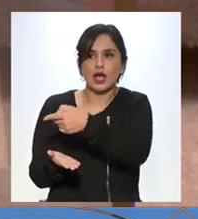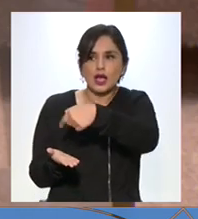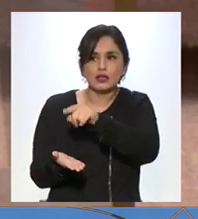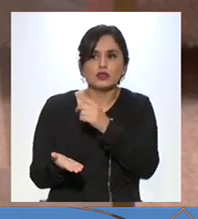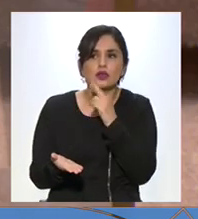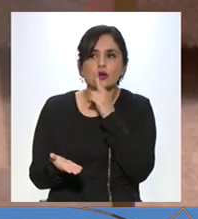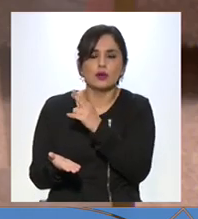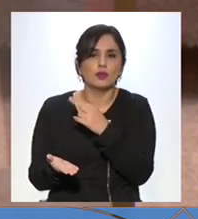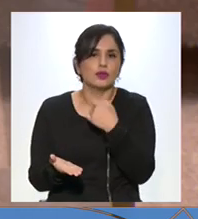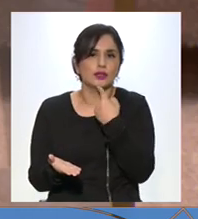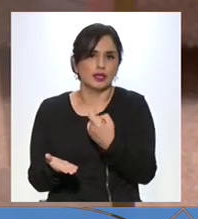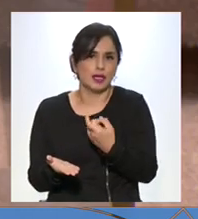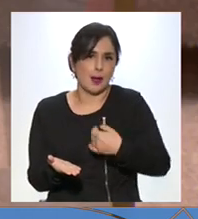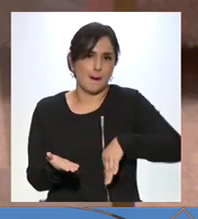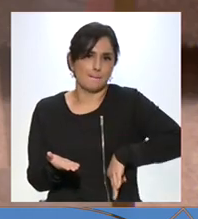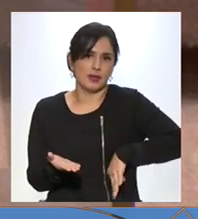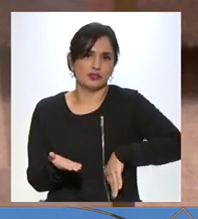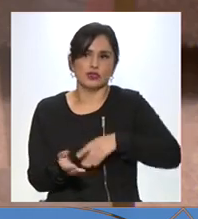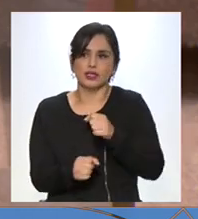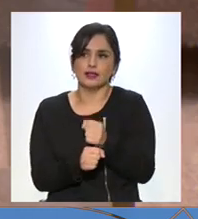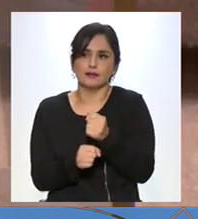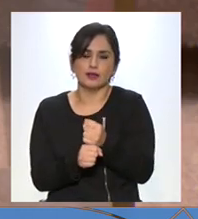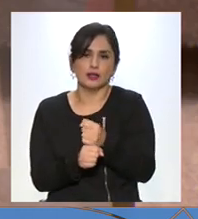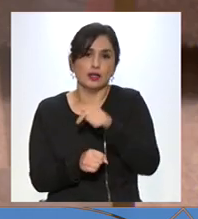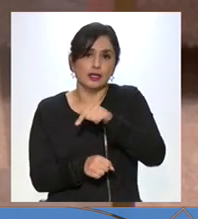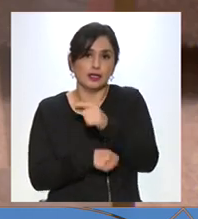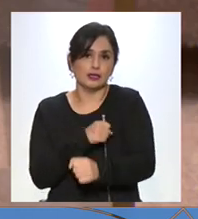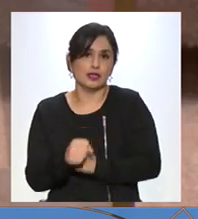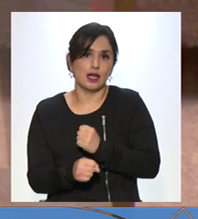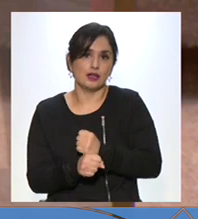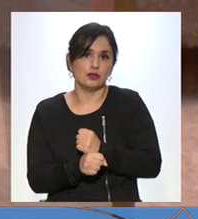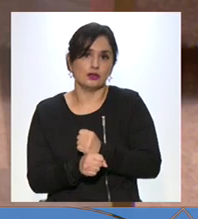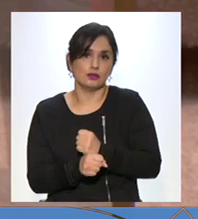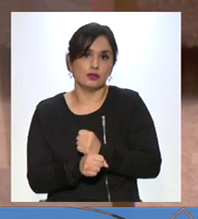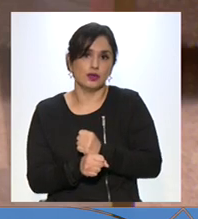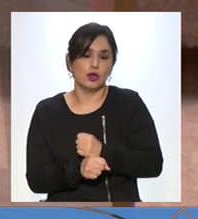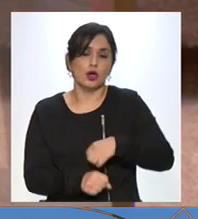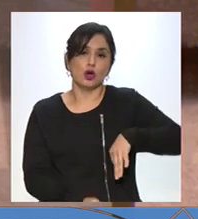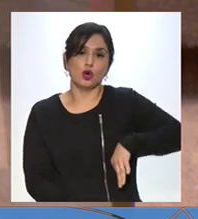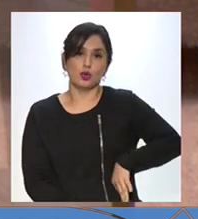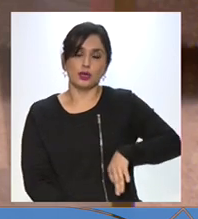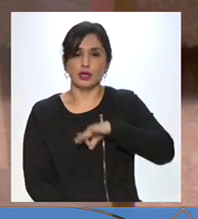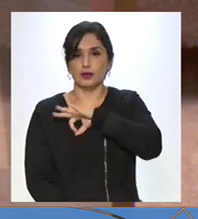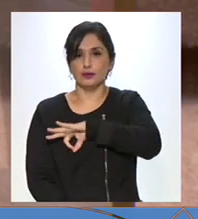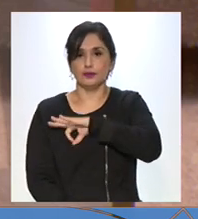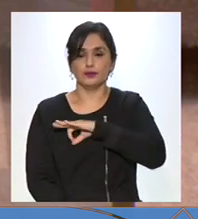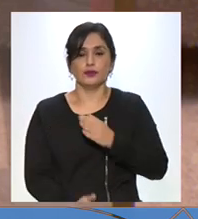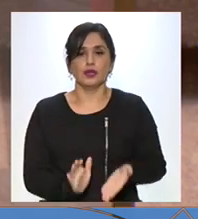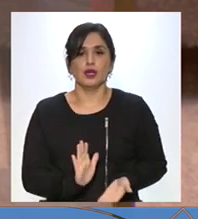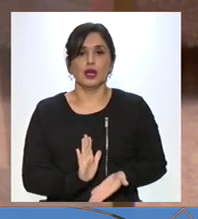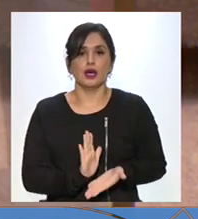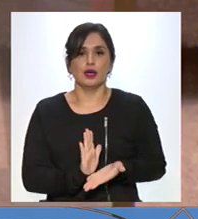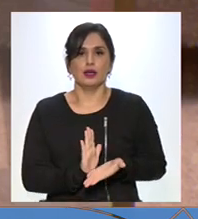responde a pensionados y a trabajadores que este año se van a pensionar? El alza